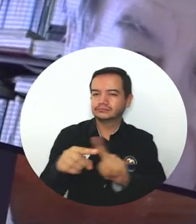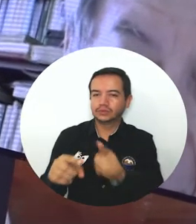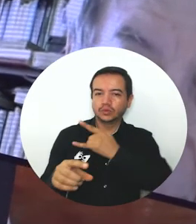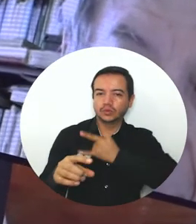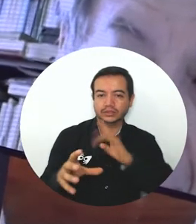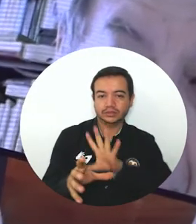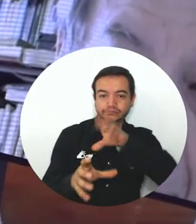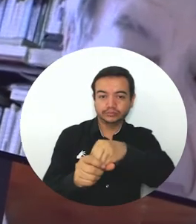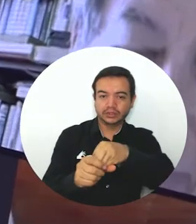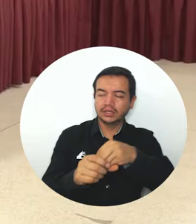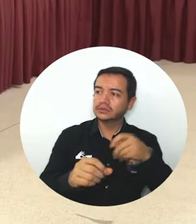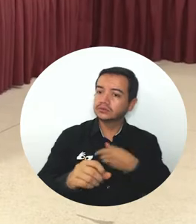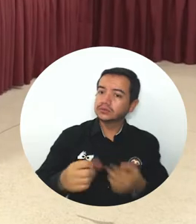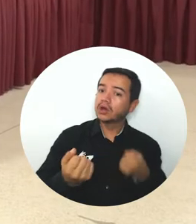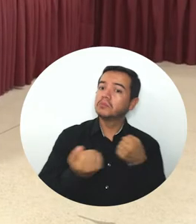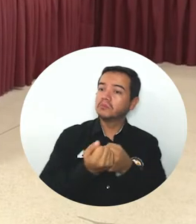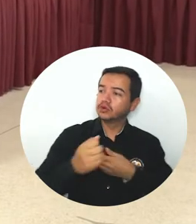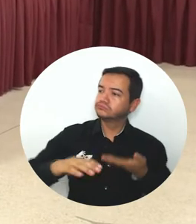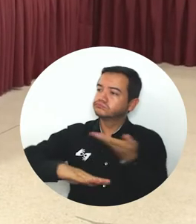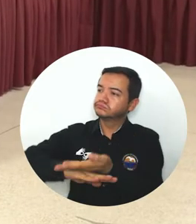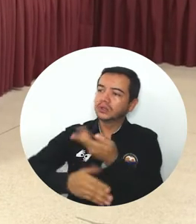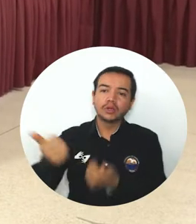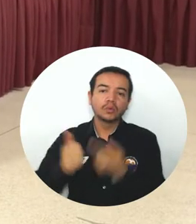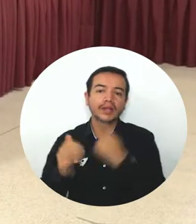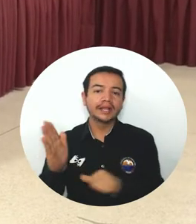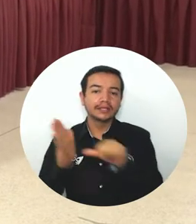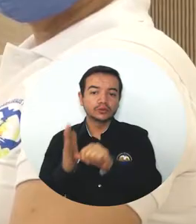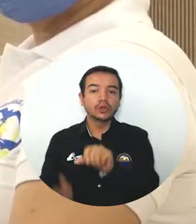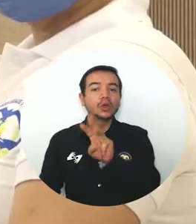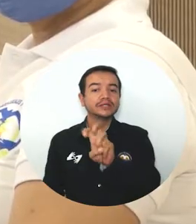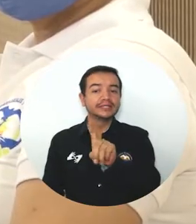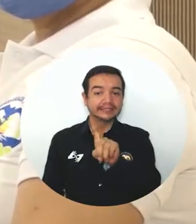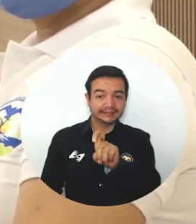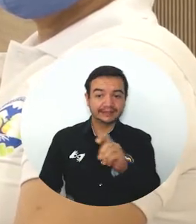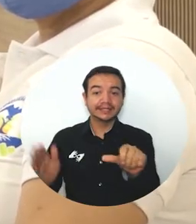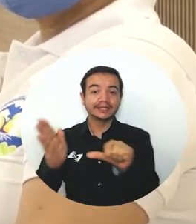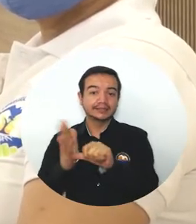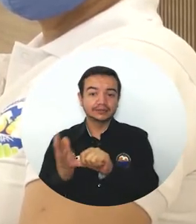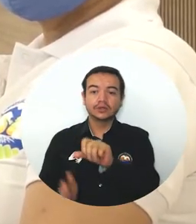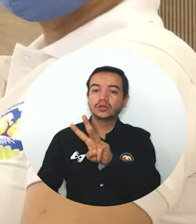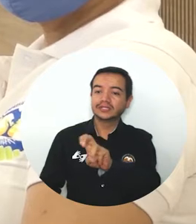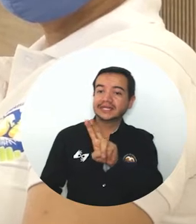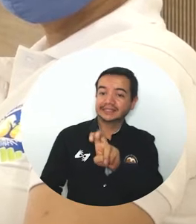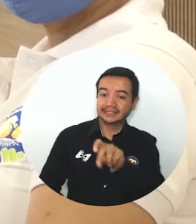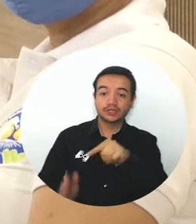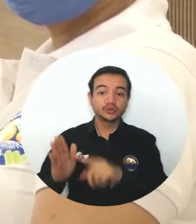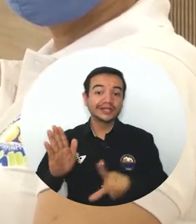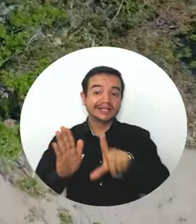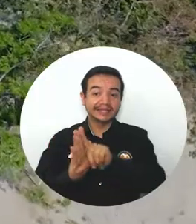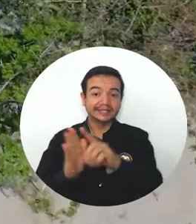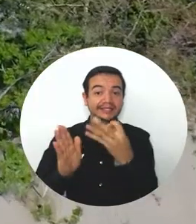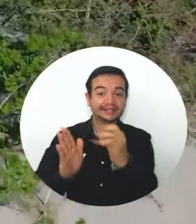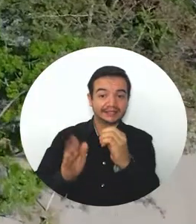sobre el proyecto de reforma a los artículos 86 y 87 de la Ley 30 de